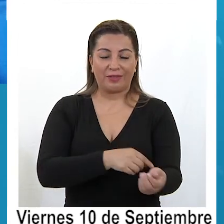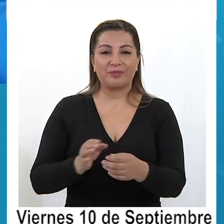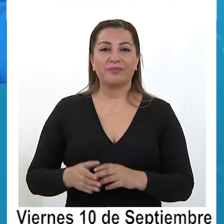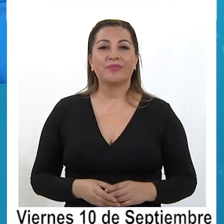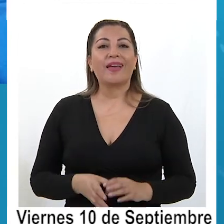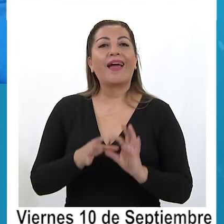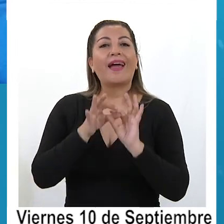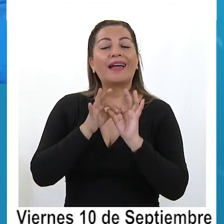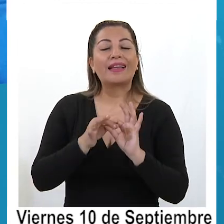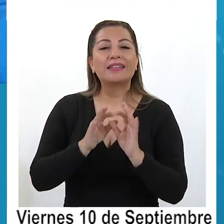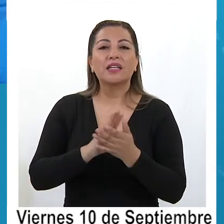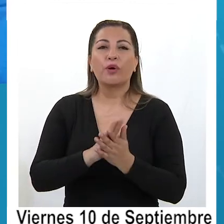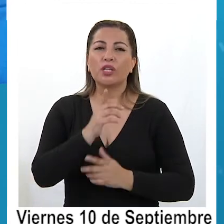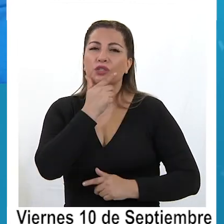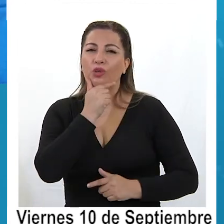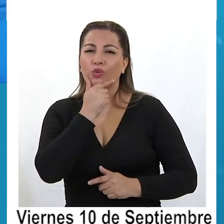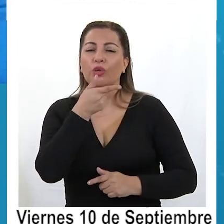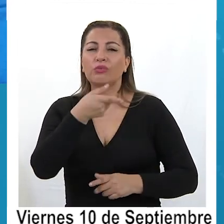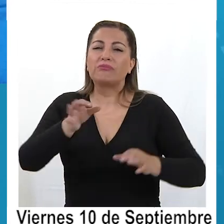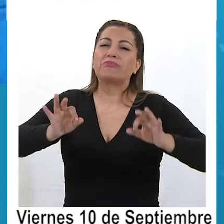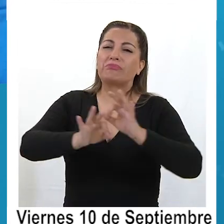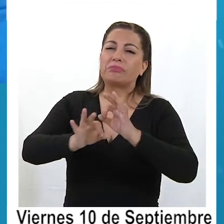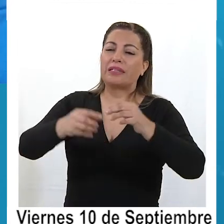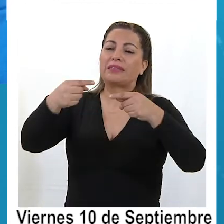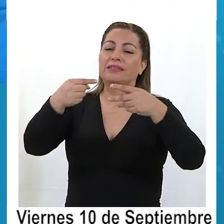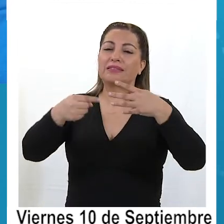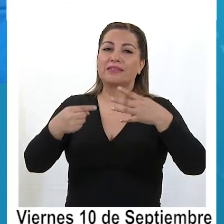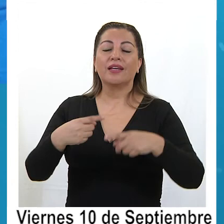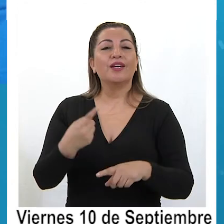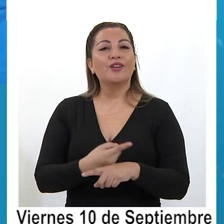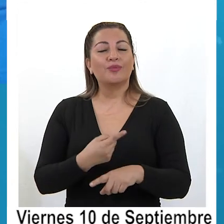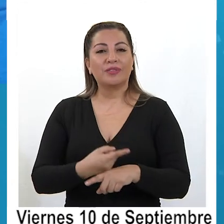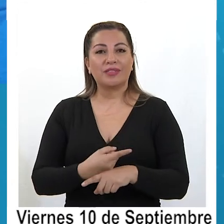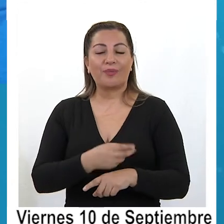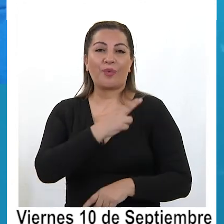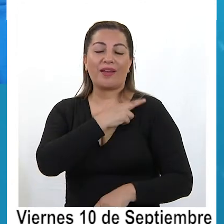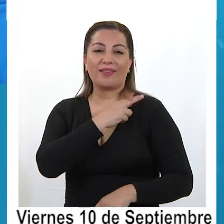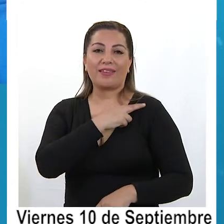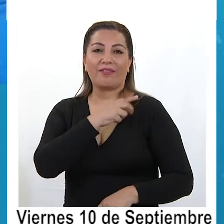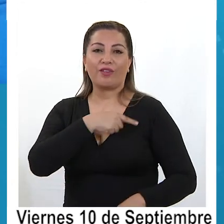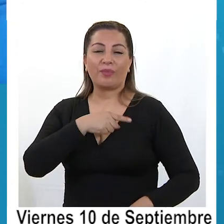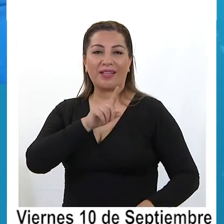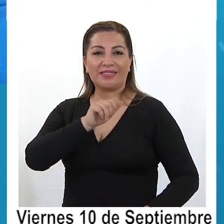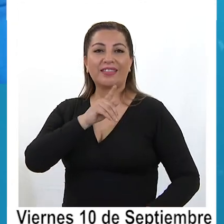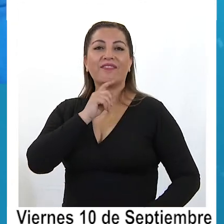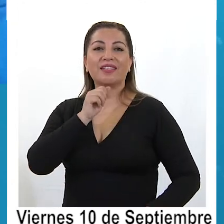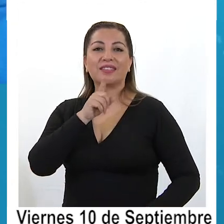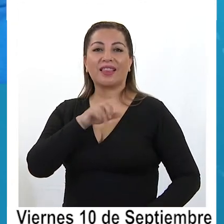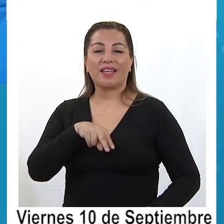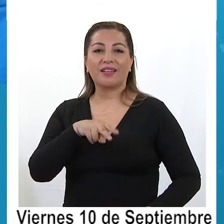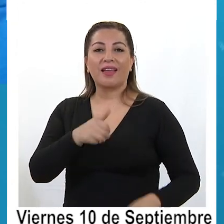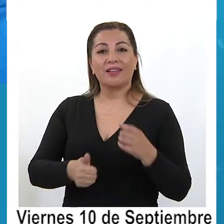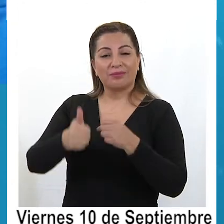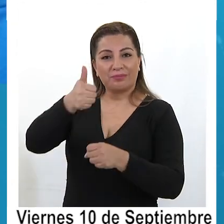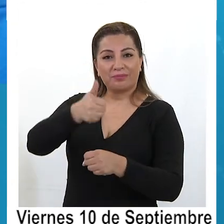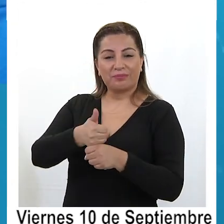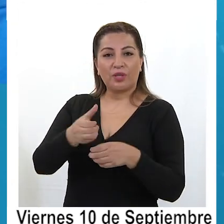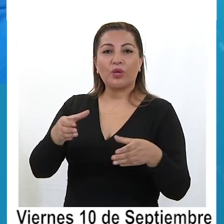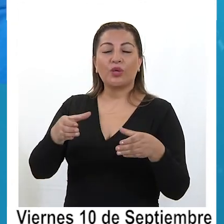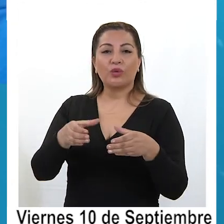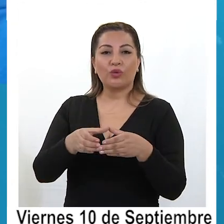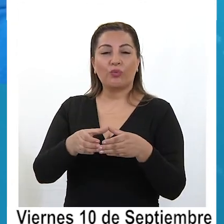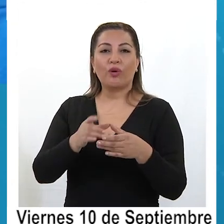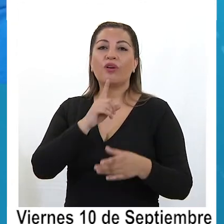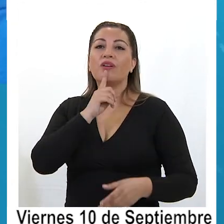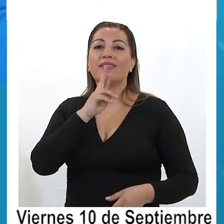gracias por todas esas aclaraciones, por responder a nuestras consultas. Conversábamos con el subprefecto Sebastián Torres, jefe subrogante de la Brigada de